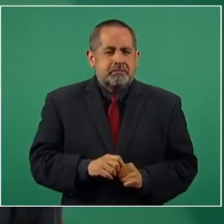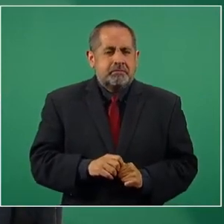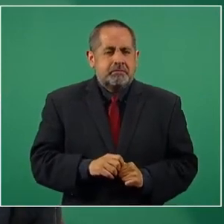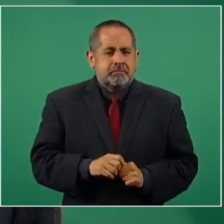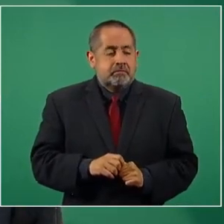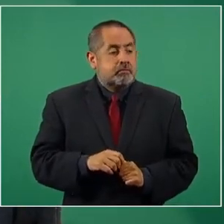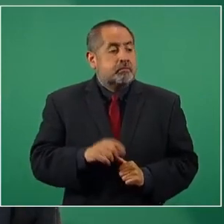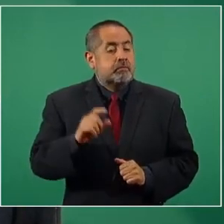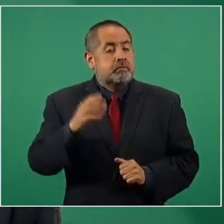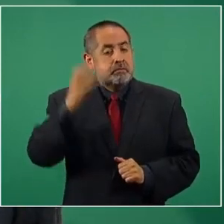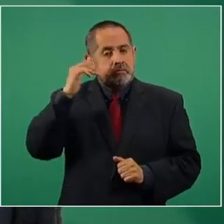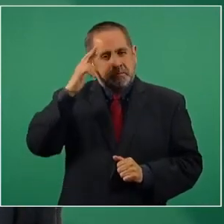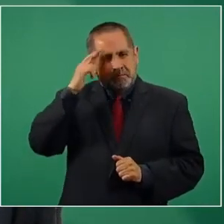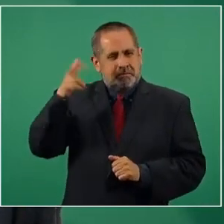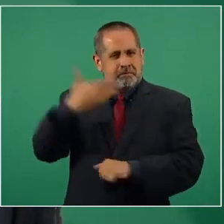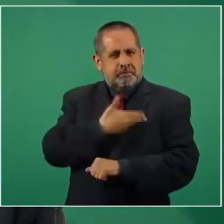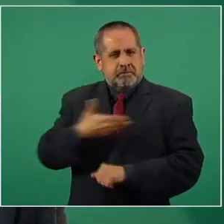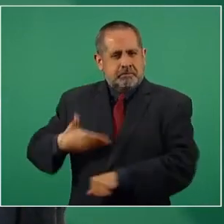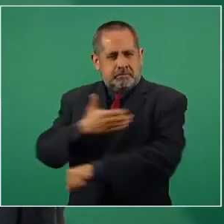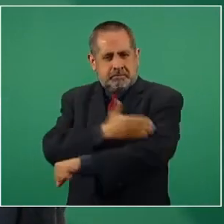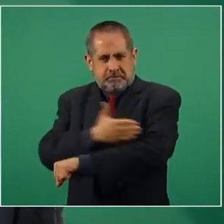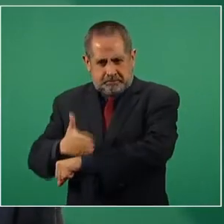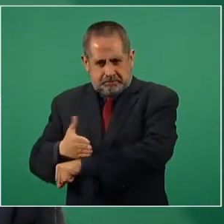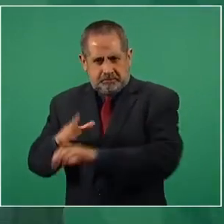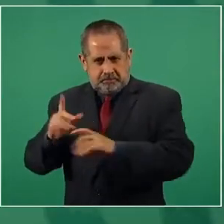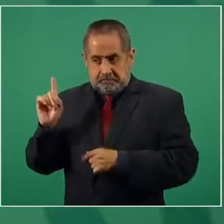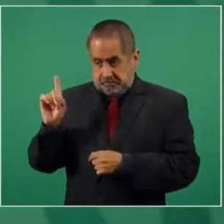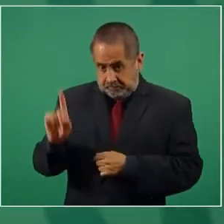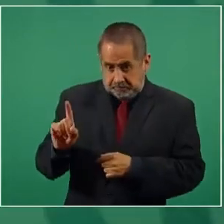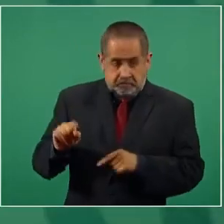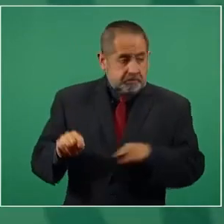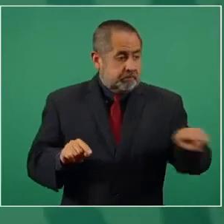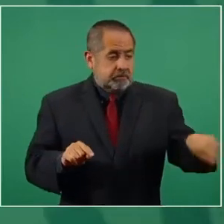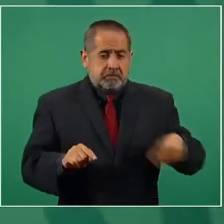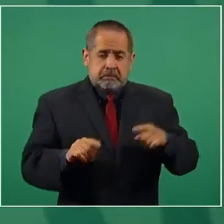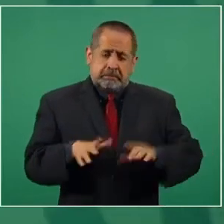a la llegada del presidente Madero, se dedicó a atacarlo.